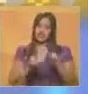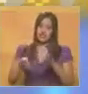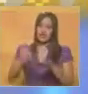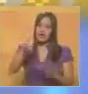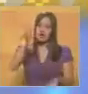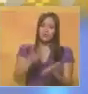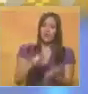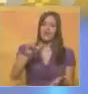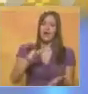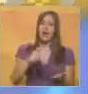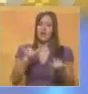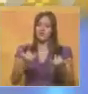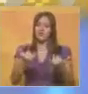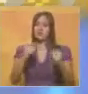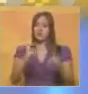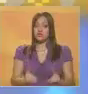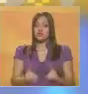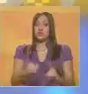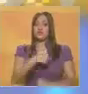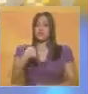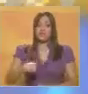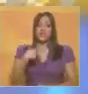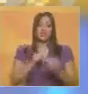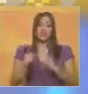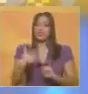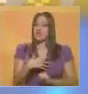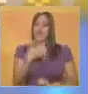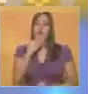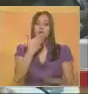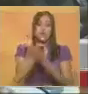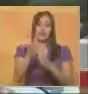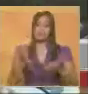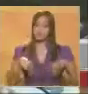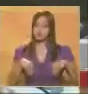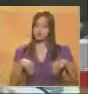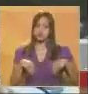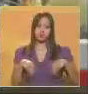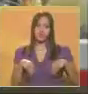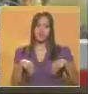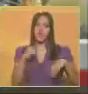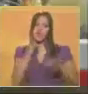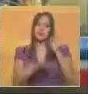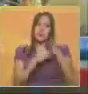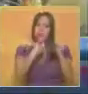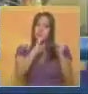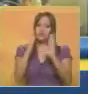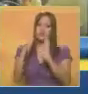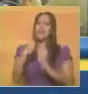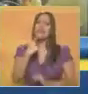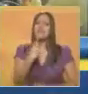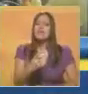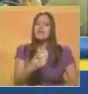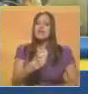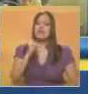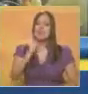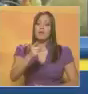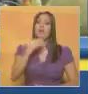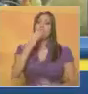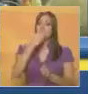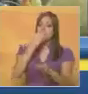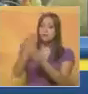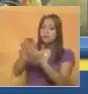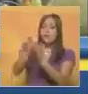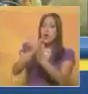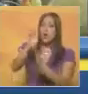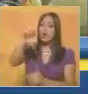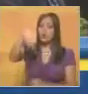aprobación de Damasco mientras china evitó pronunciarse sobre la propuesta la organización panarabit al consejo de seguridad de las